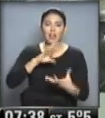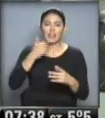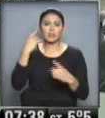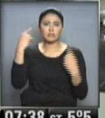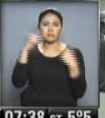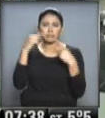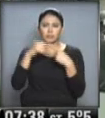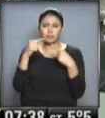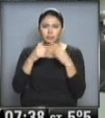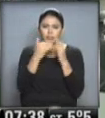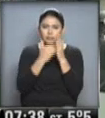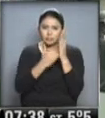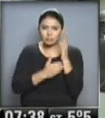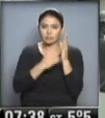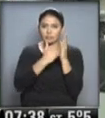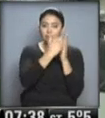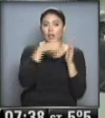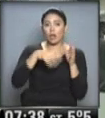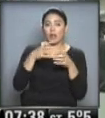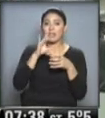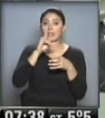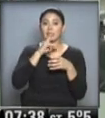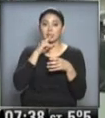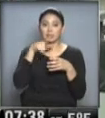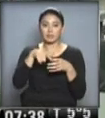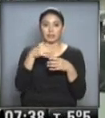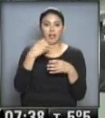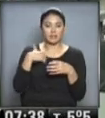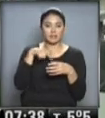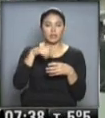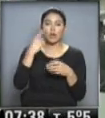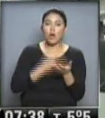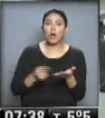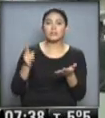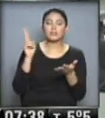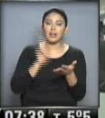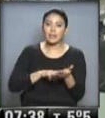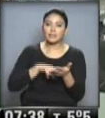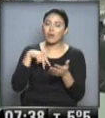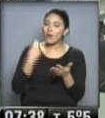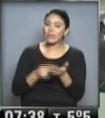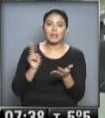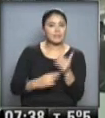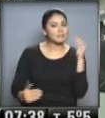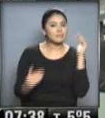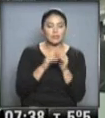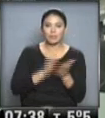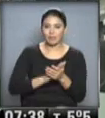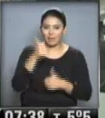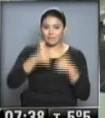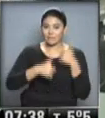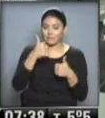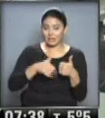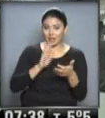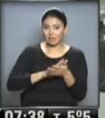que parecían muy chicas con Independiente y Ricardo Caruso Lombardi termina siendo una vez más protagonista de una fecha final o de un final